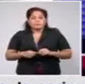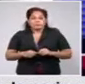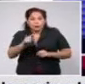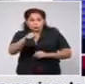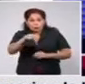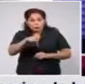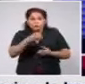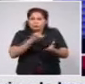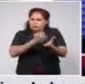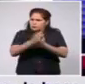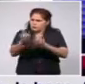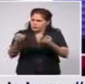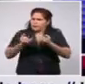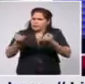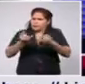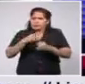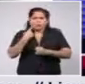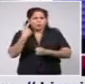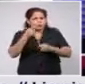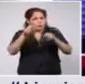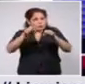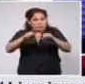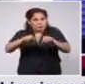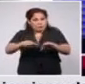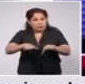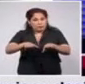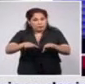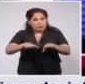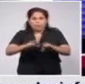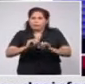continúa informándose, nosotros hacemos una pausa para de